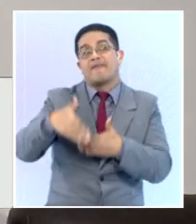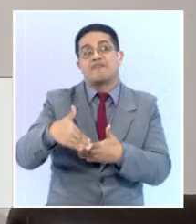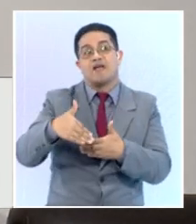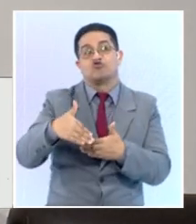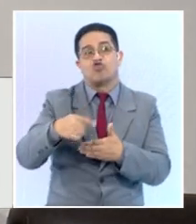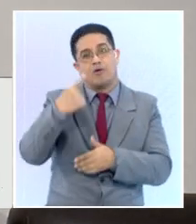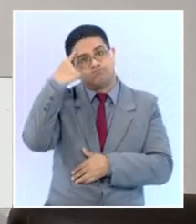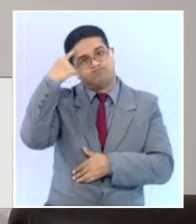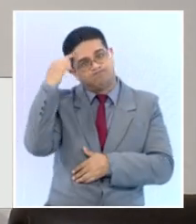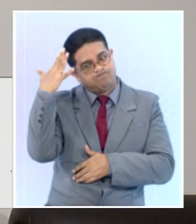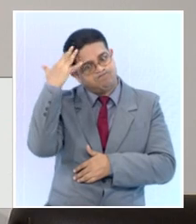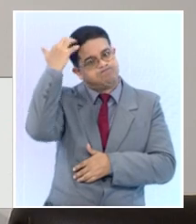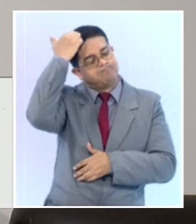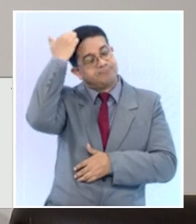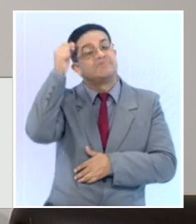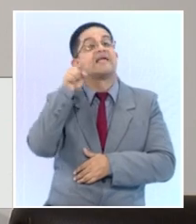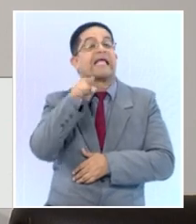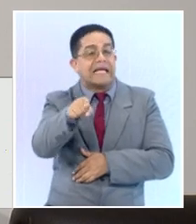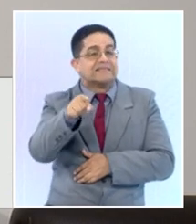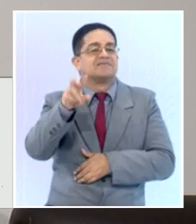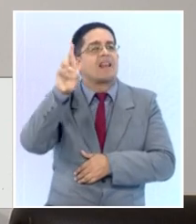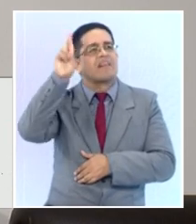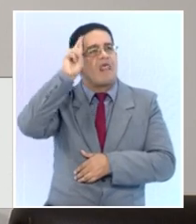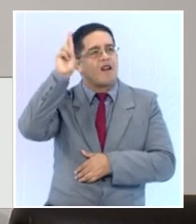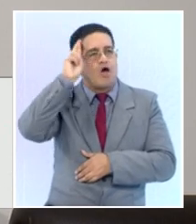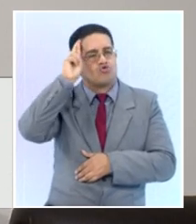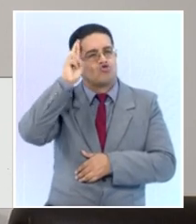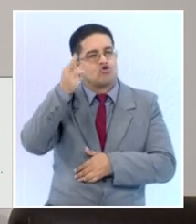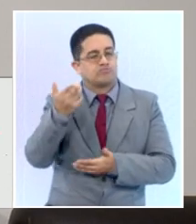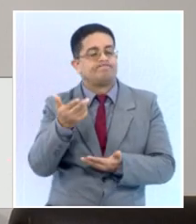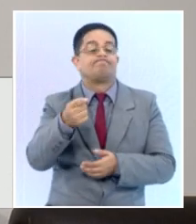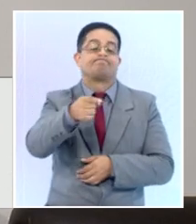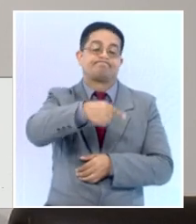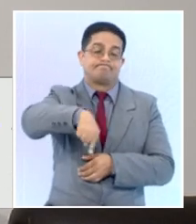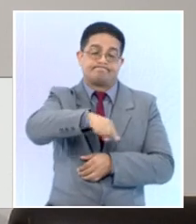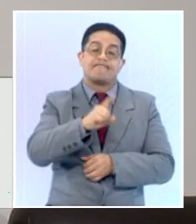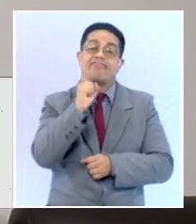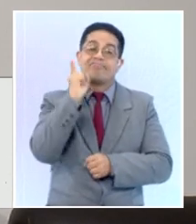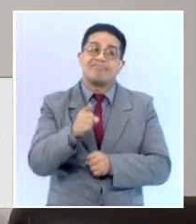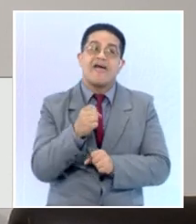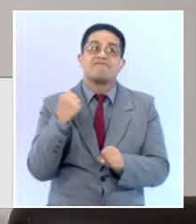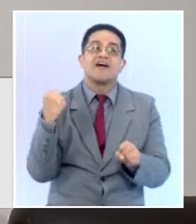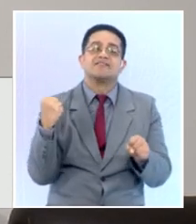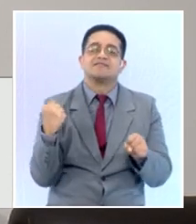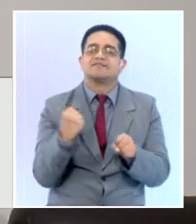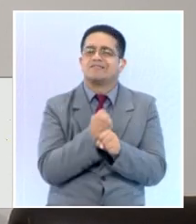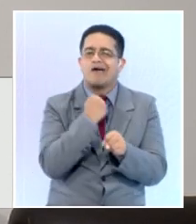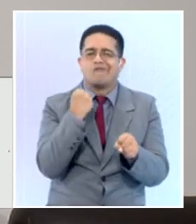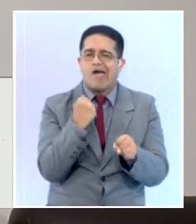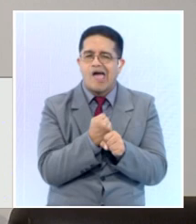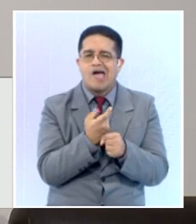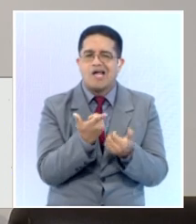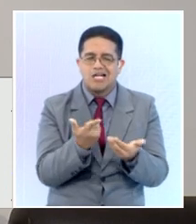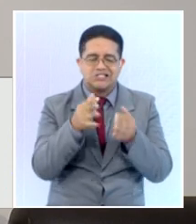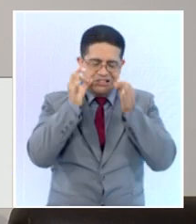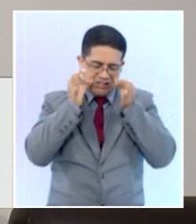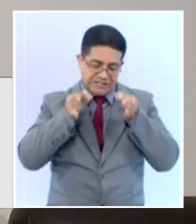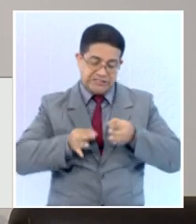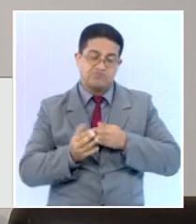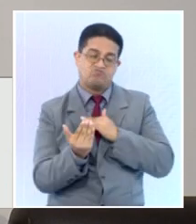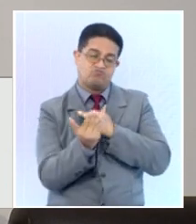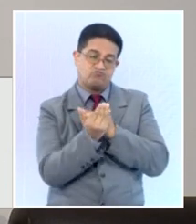cognitivas Y esa es la razón por la cual debemos trabajar para lograr una